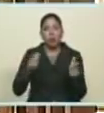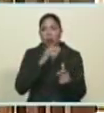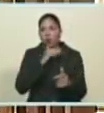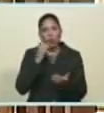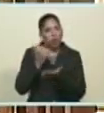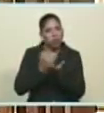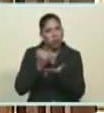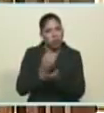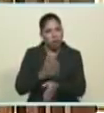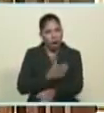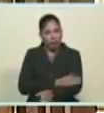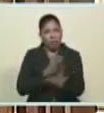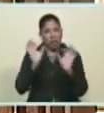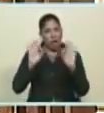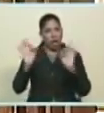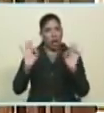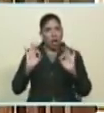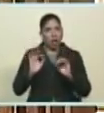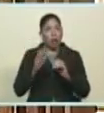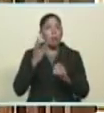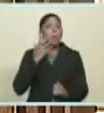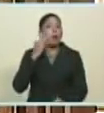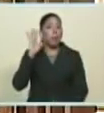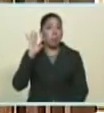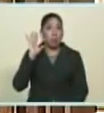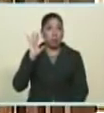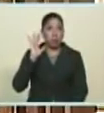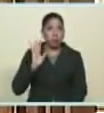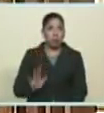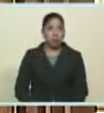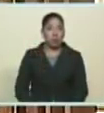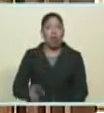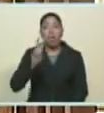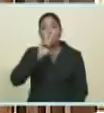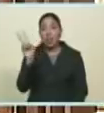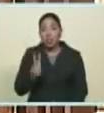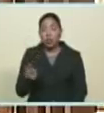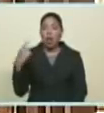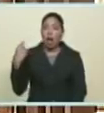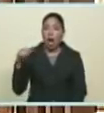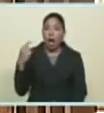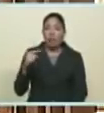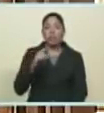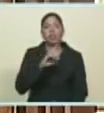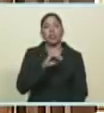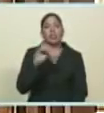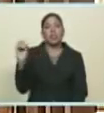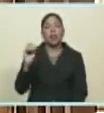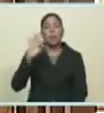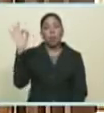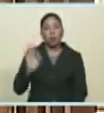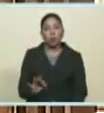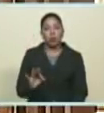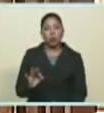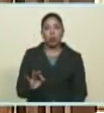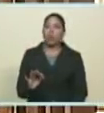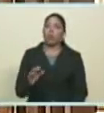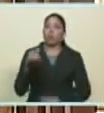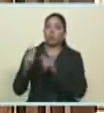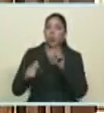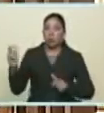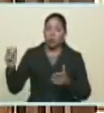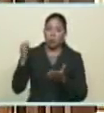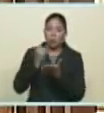inscritas. Por ejemplo, Venezuela tiene un 100% casi de personas en edad de